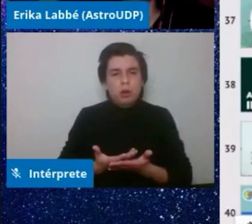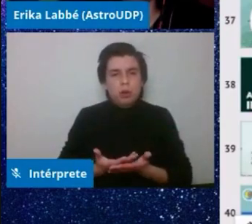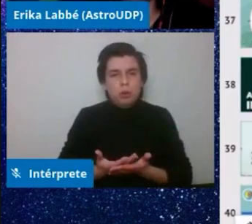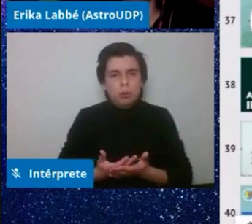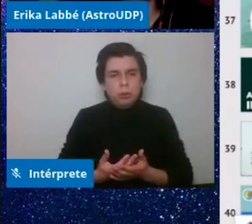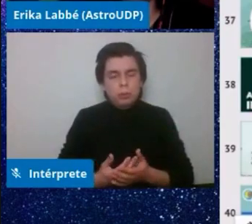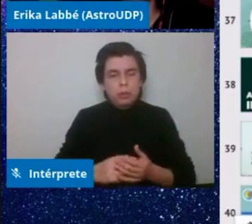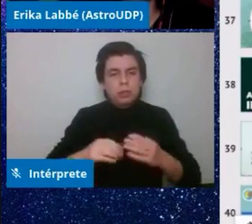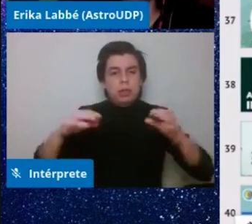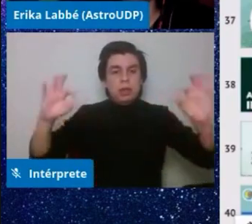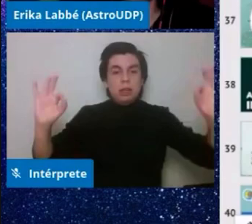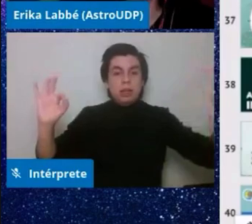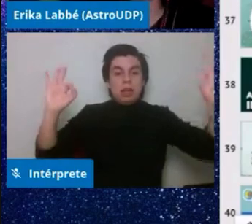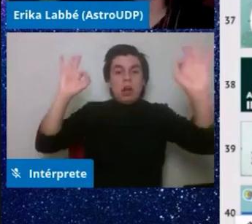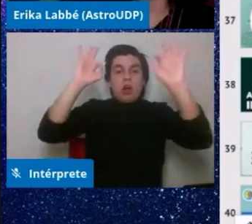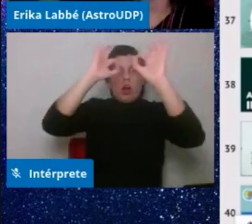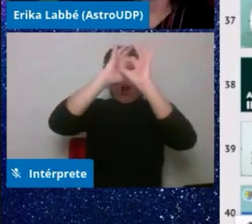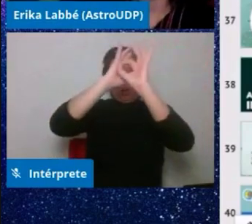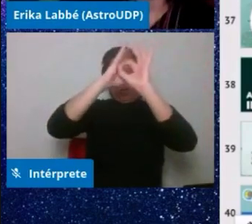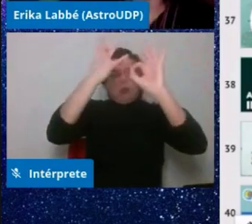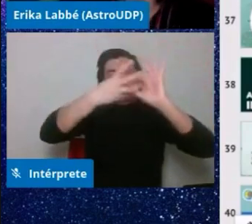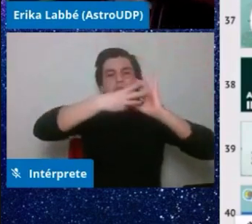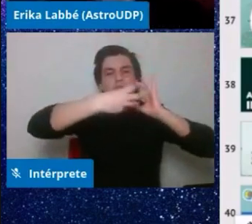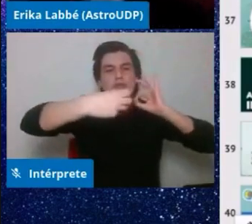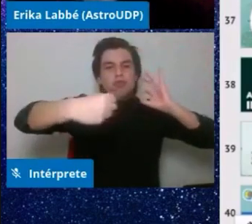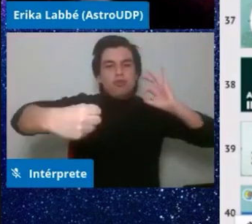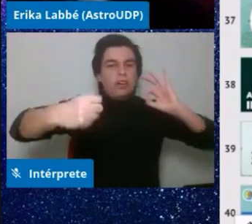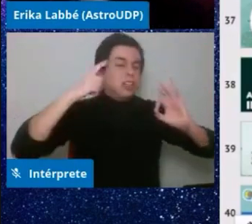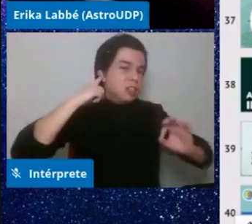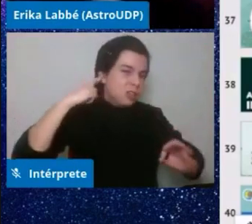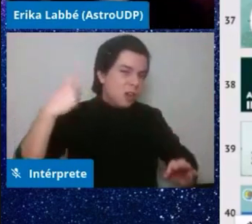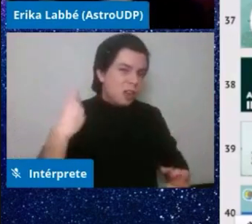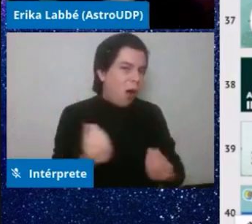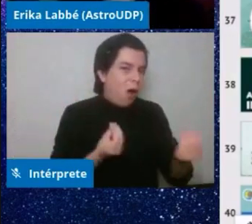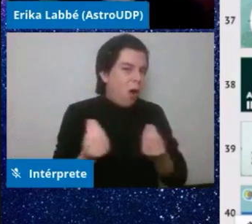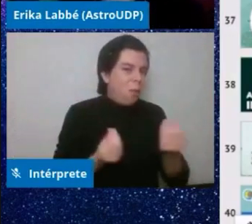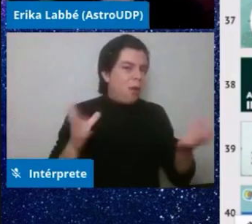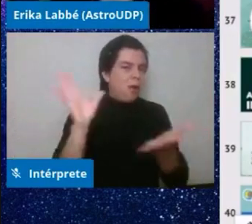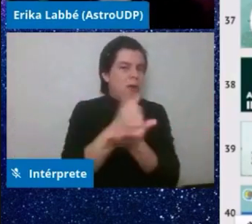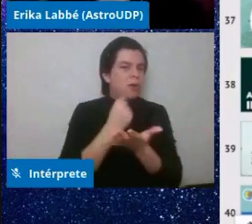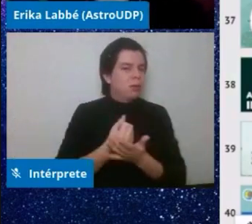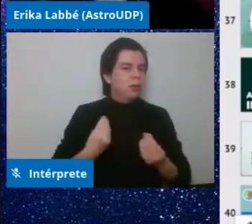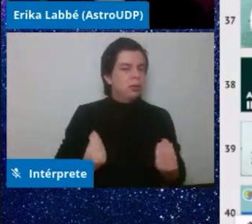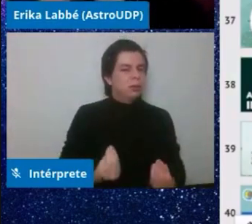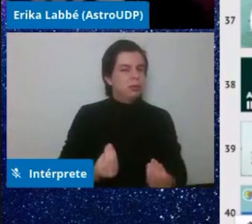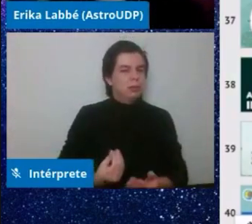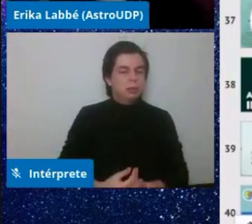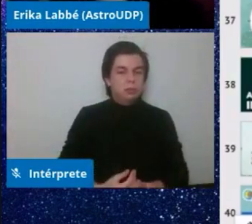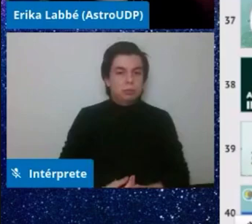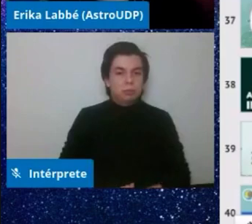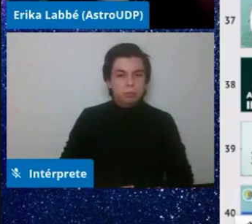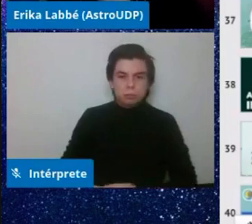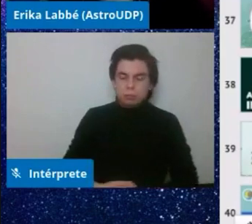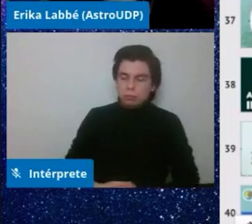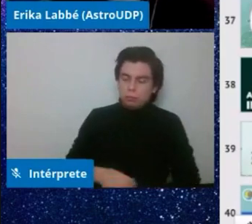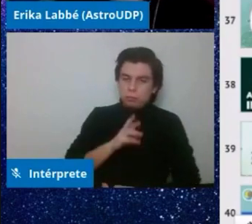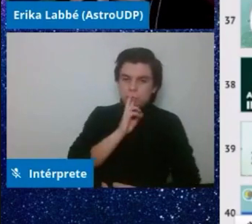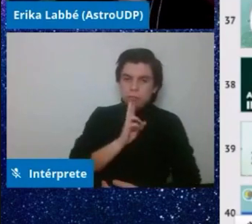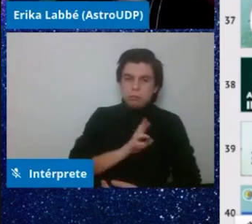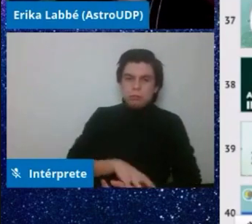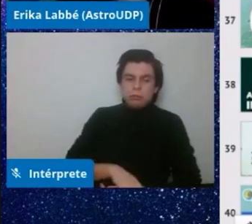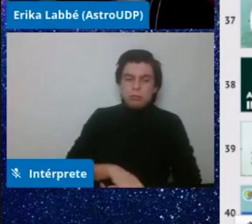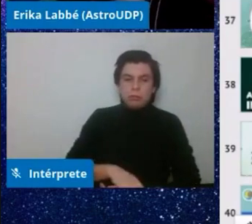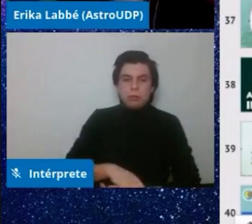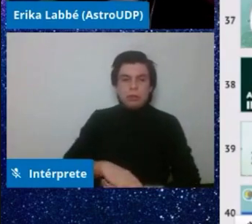eclipses, cómo fue este proceso Ah, ya, en, perfecto. en- en el eclipse. Ya mira, mira la idea del sonido del eclipse en realidad no es